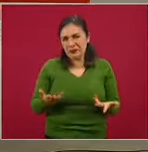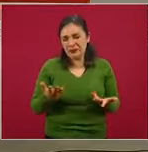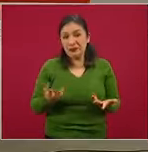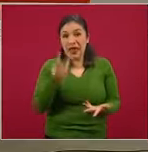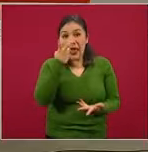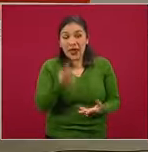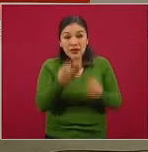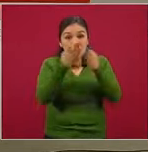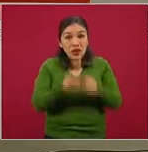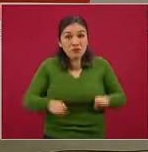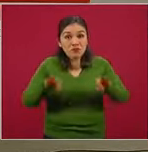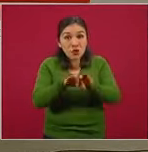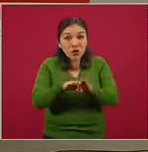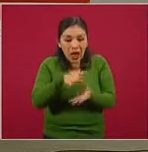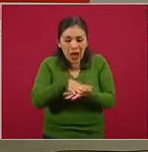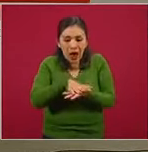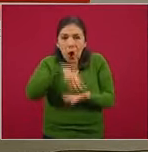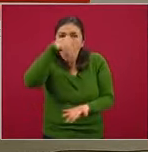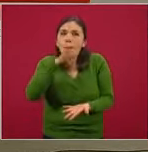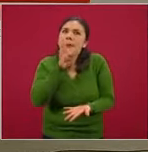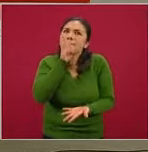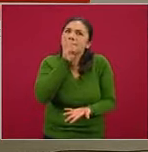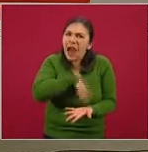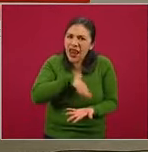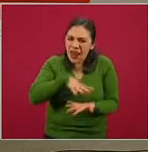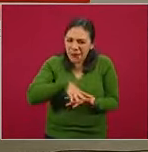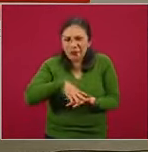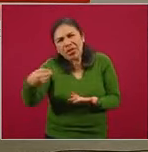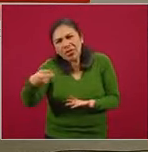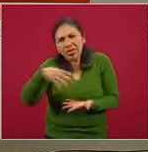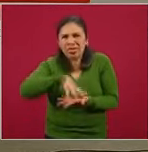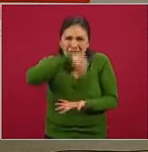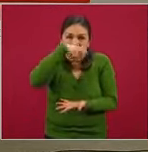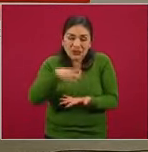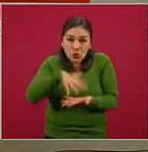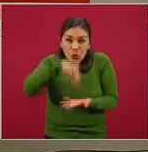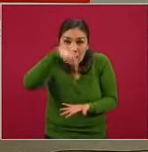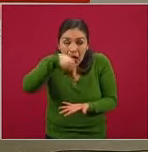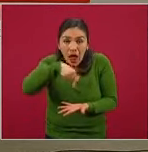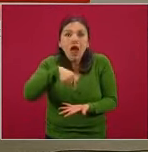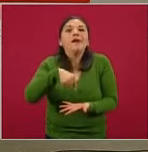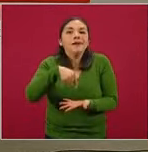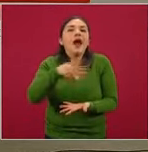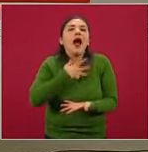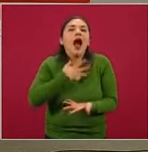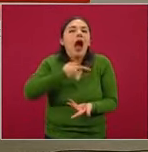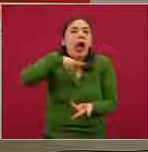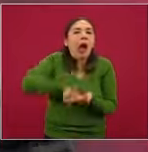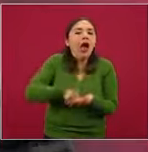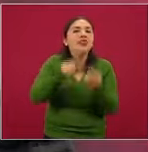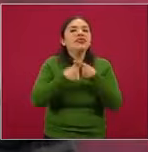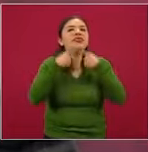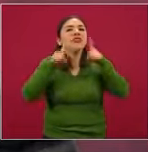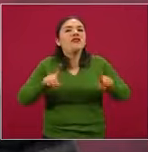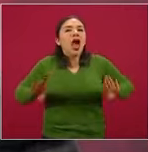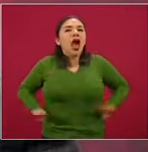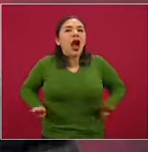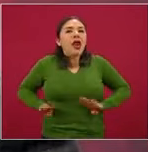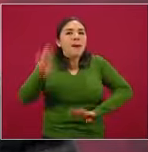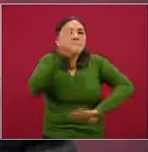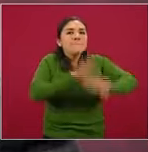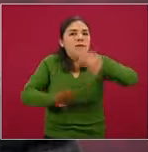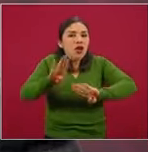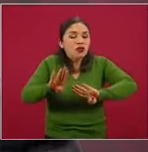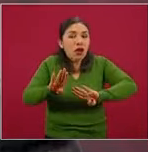La importancia de estas mutaciones, de estas copias imperfectas, es que podrían tener distintas propiedades biológicas. Por ejemplo,